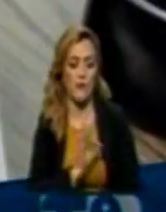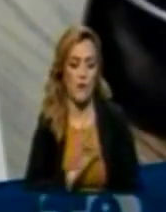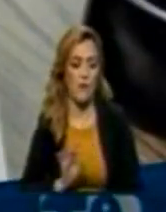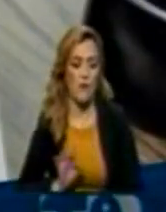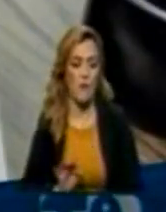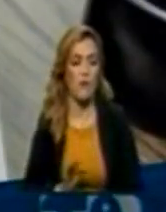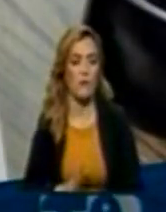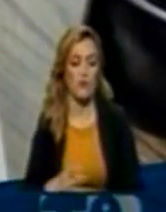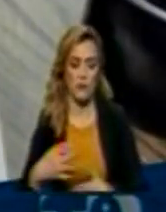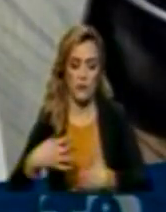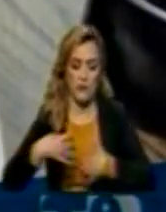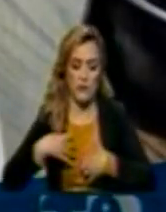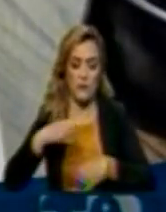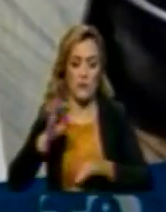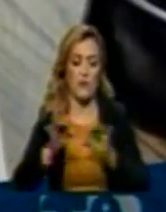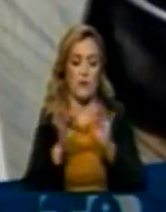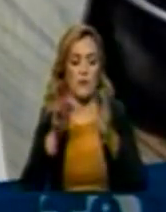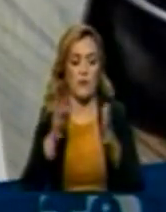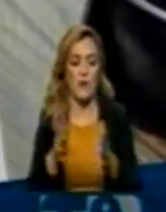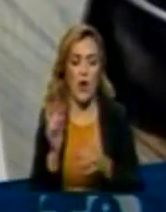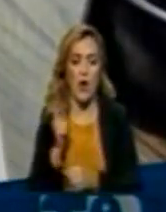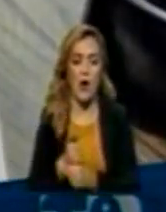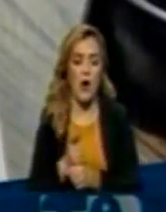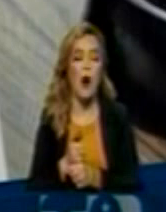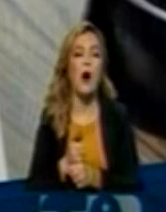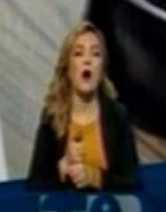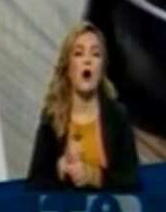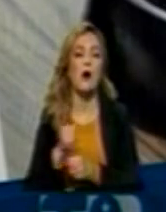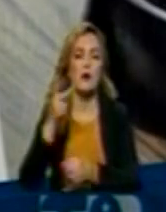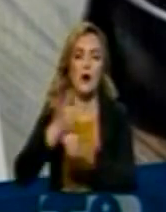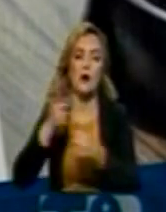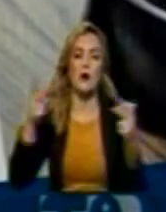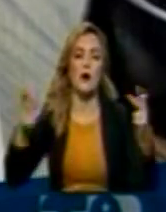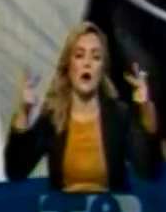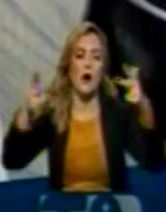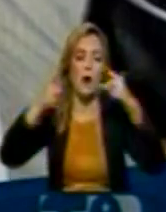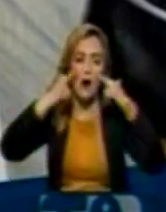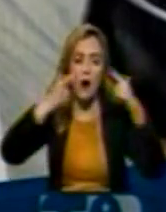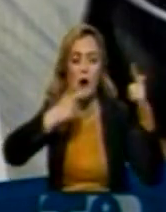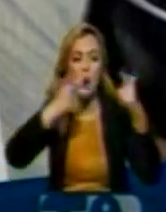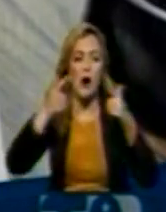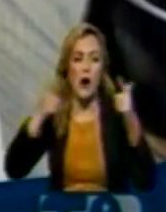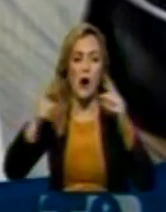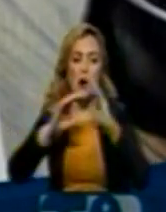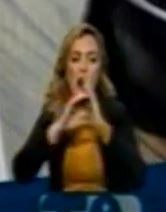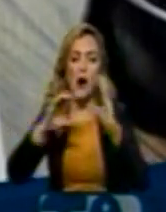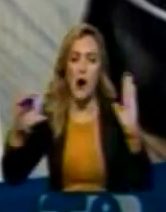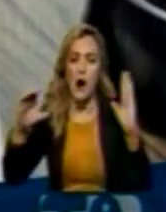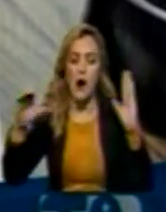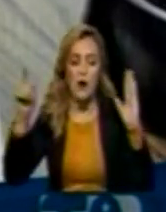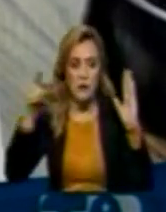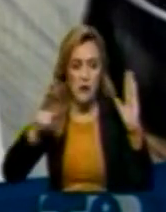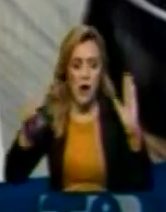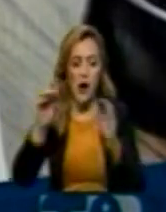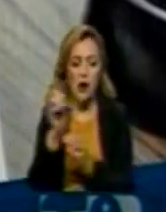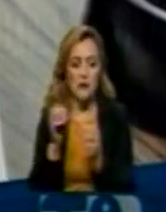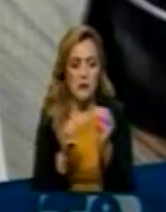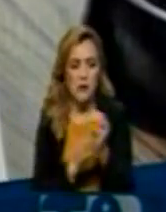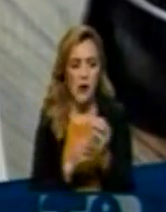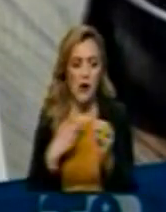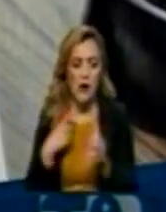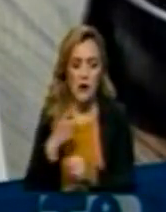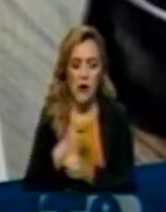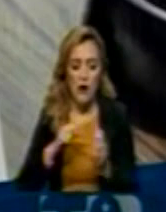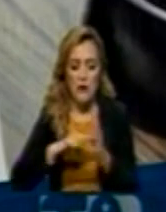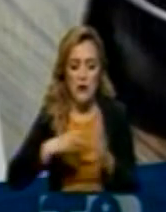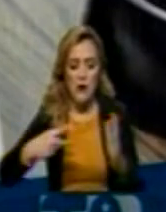ya posesionada como prefecta, ordenó desconectar el sistema de videovigilancia del piso de su despacho. Vio llegar al despacho a